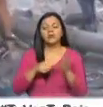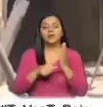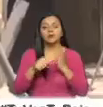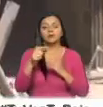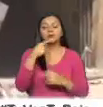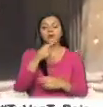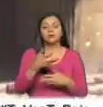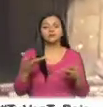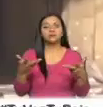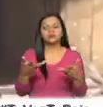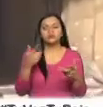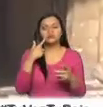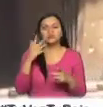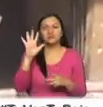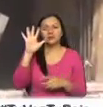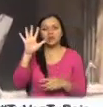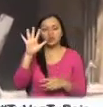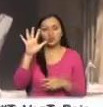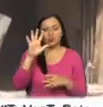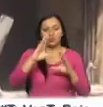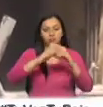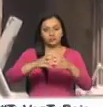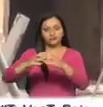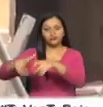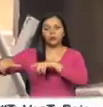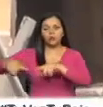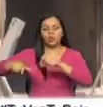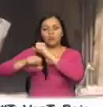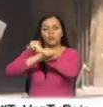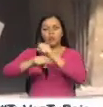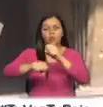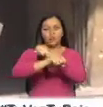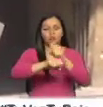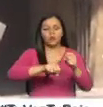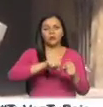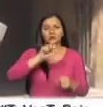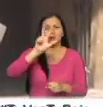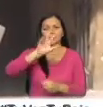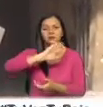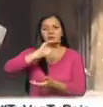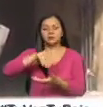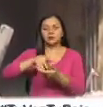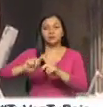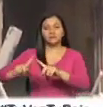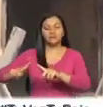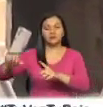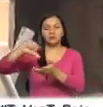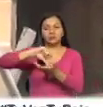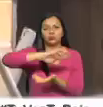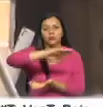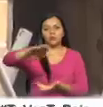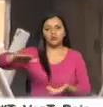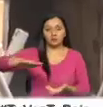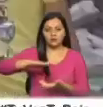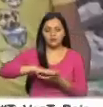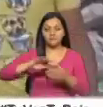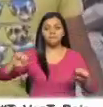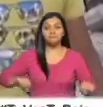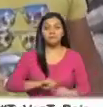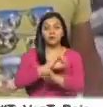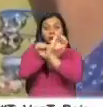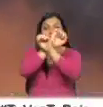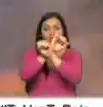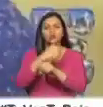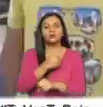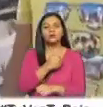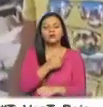misiles alcanzaron 5 grandes depósitos de armas y municiones y 3 centros de mando rebeldes en distintas ciudades. Moscú también anunció el lunes